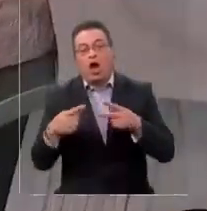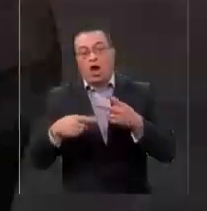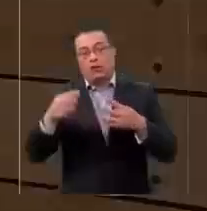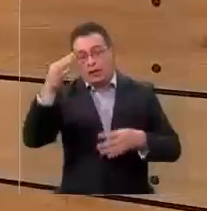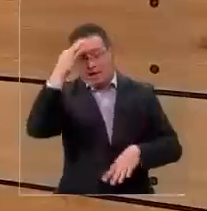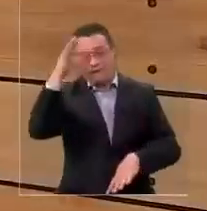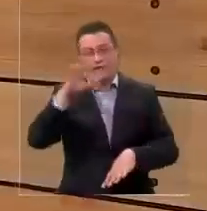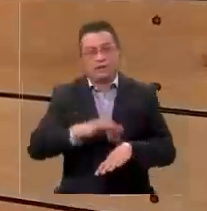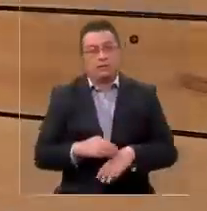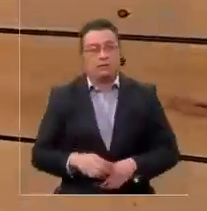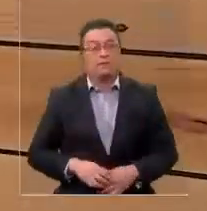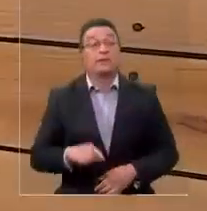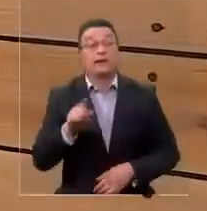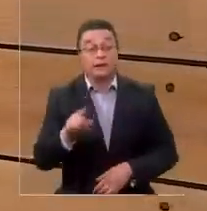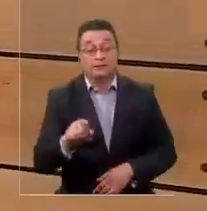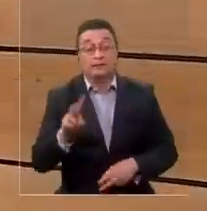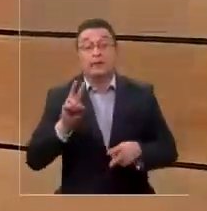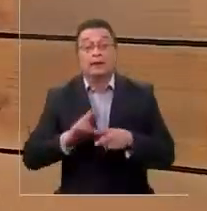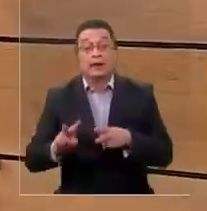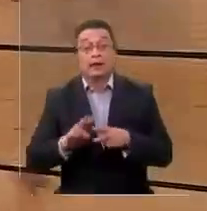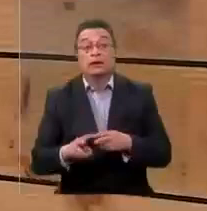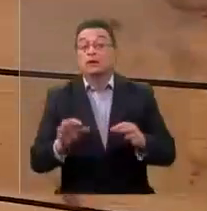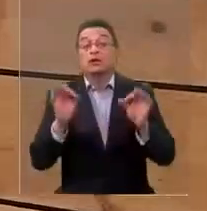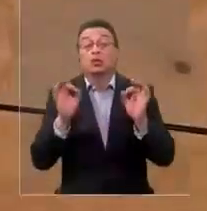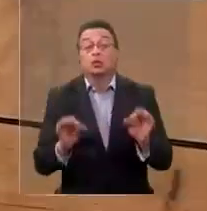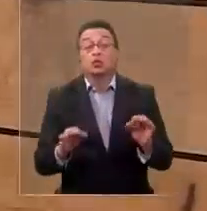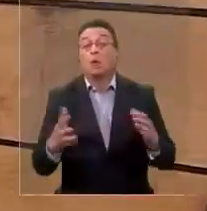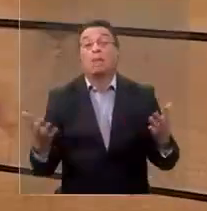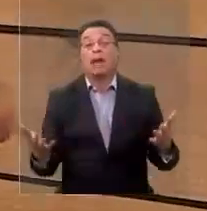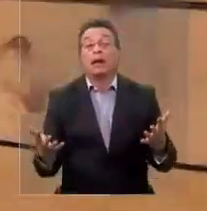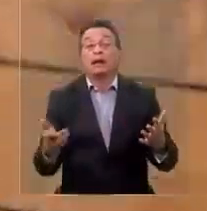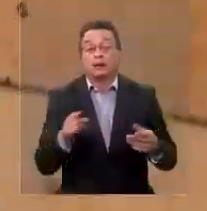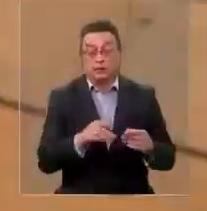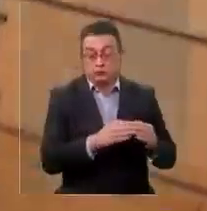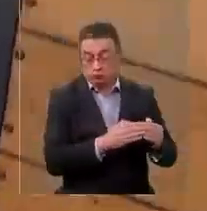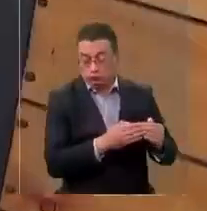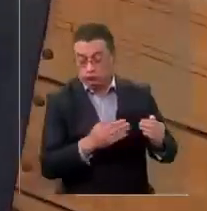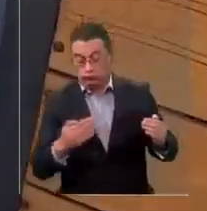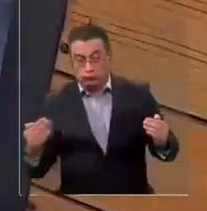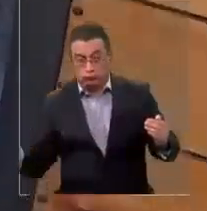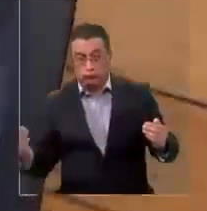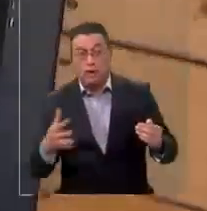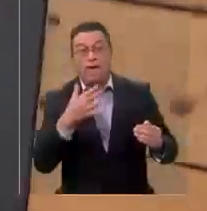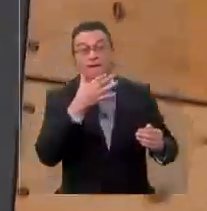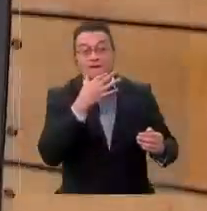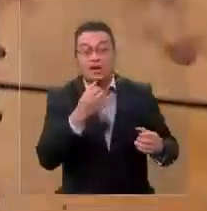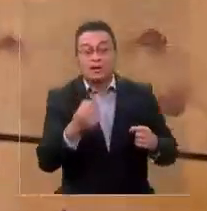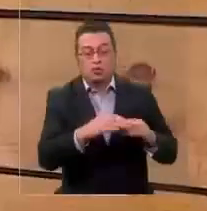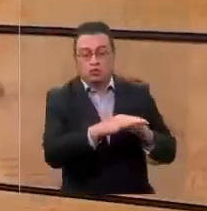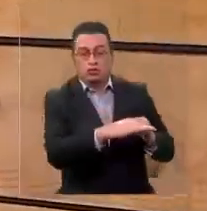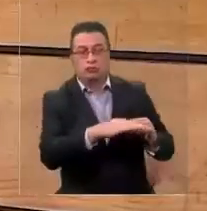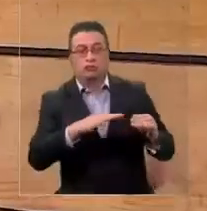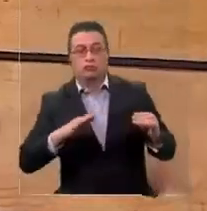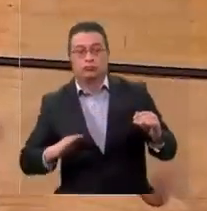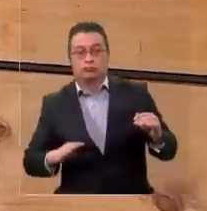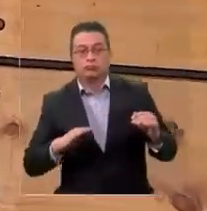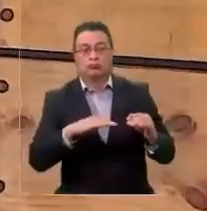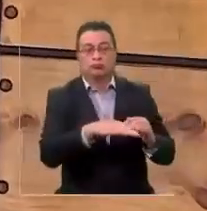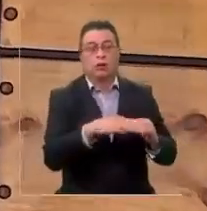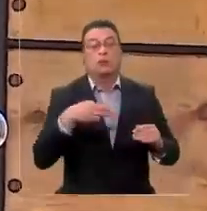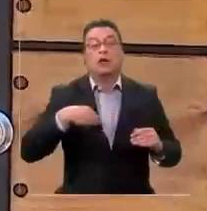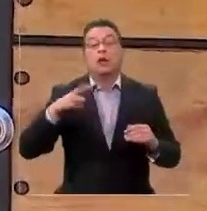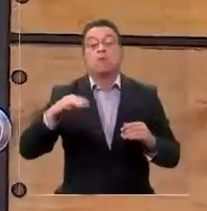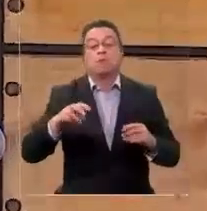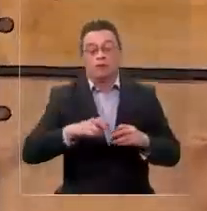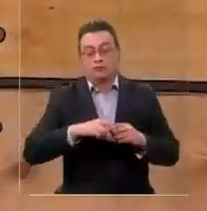enfermedades. Esto se hizo justamente para esto, para poder entrar un vehículo y bajar a mi